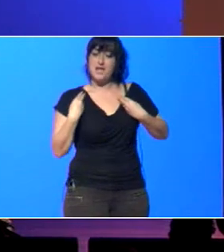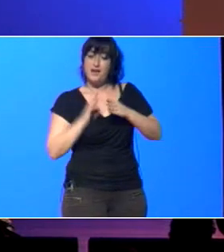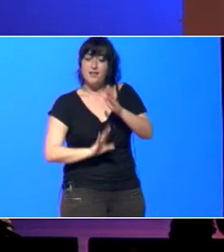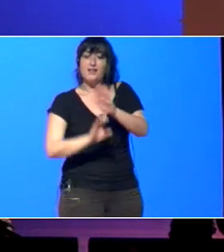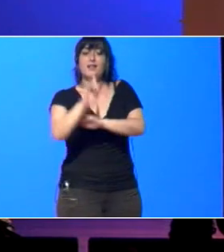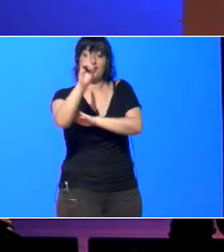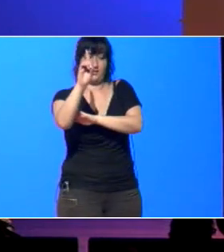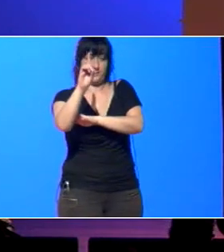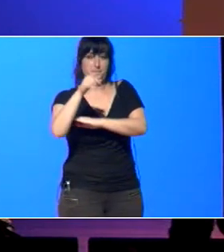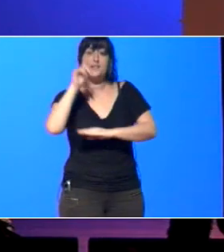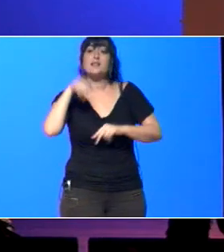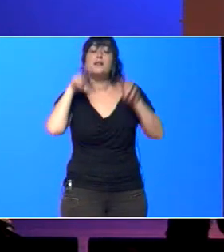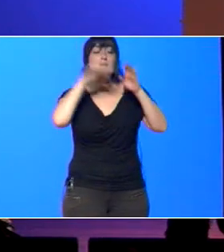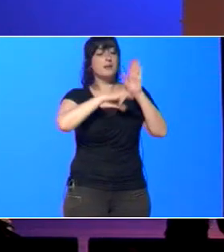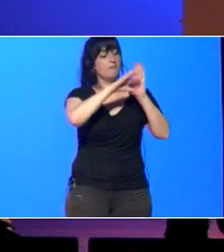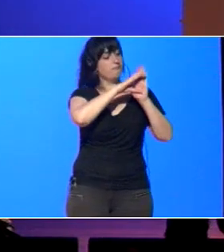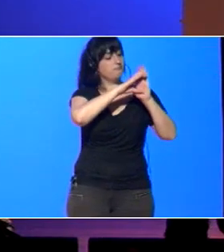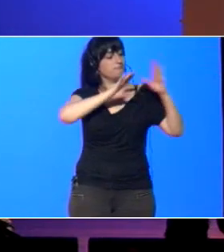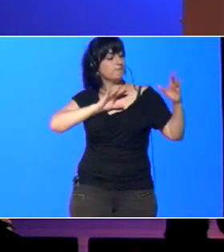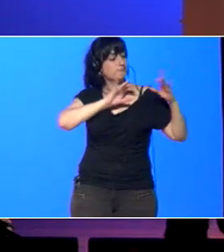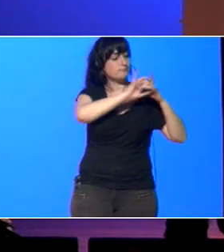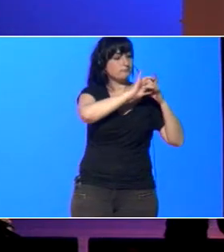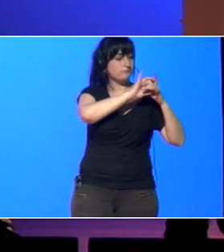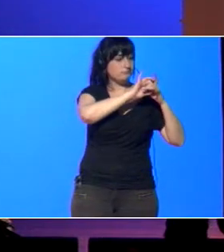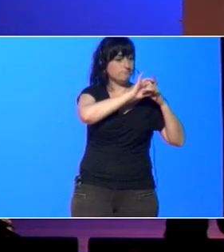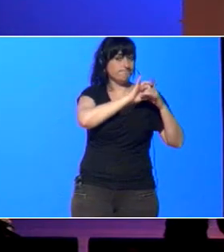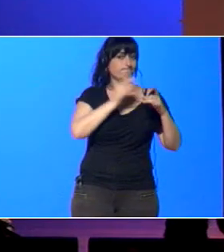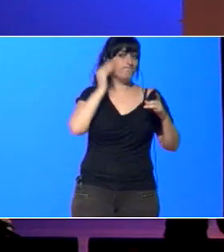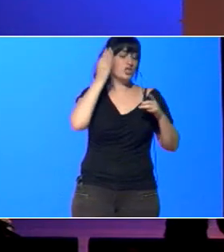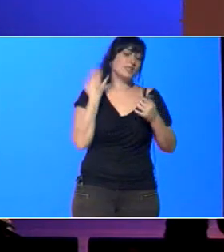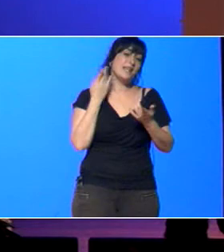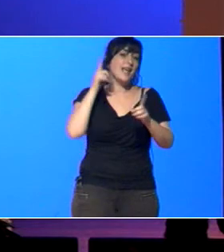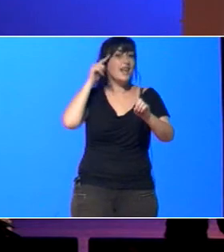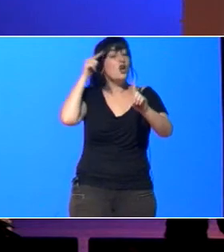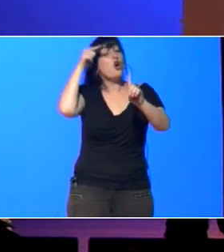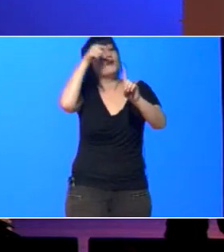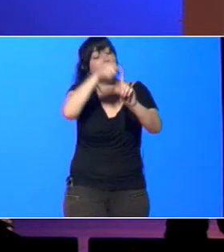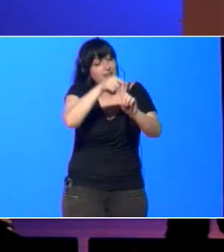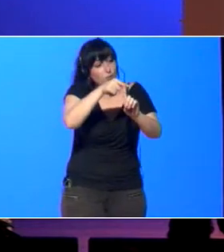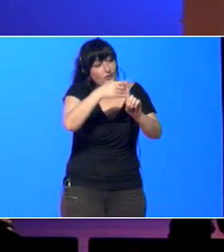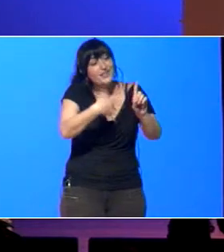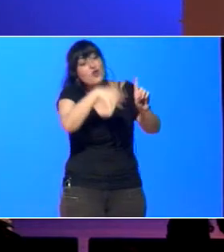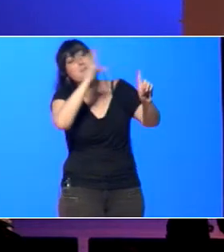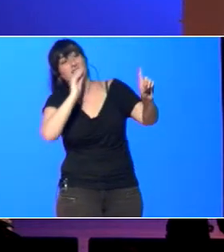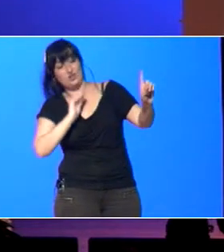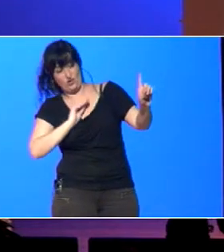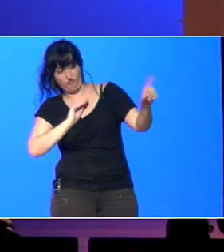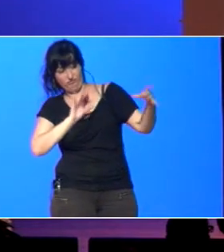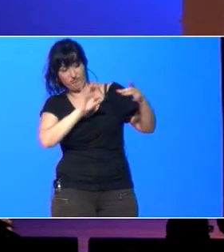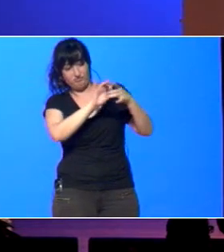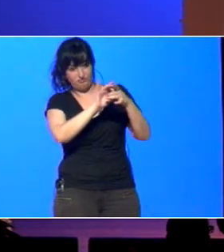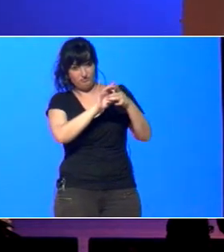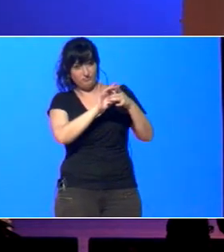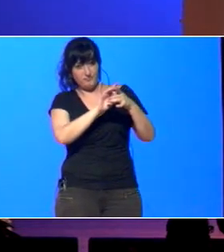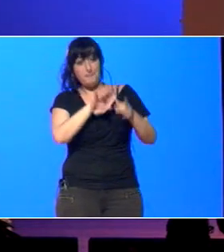los puntos es la tensión que tenemos entre lo que es el objetivo propedéutico y la comprensividad. También en